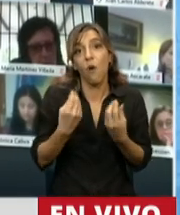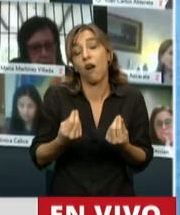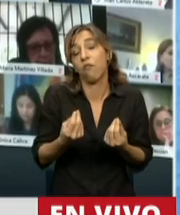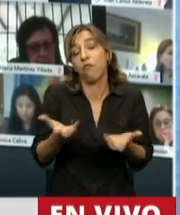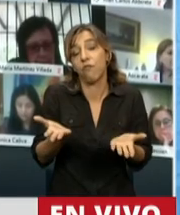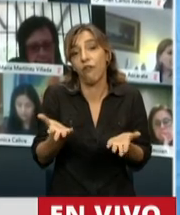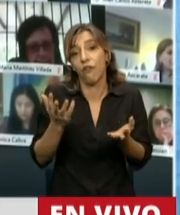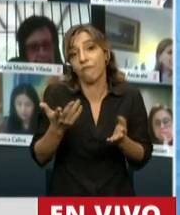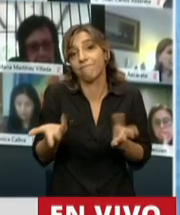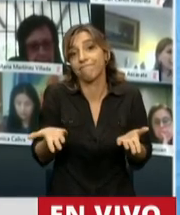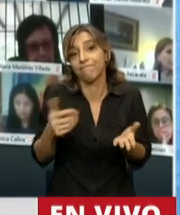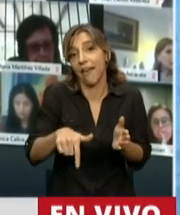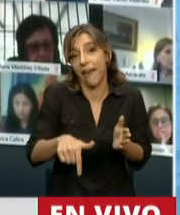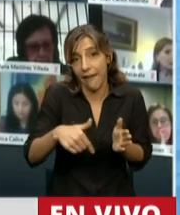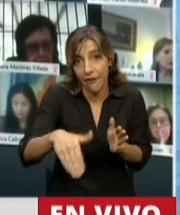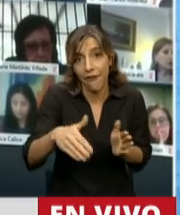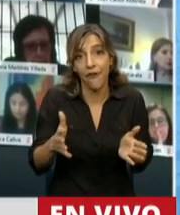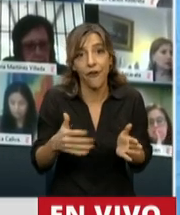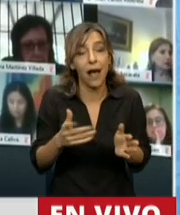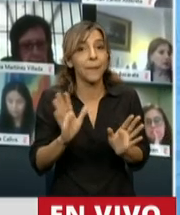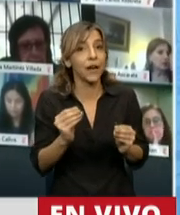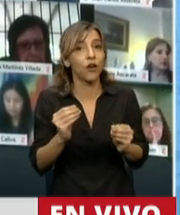default. Creo que